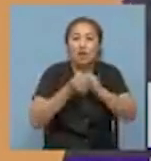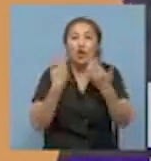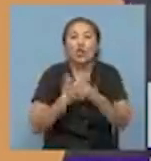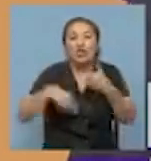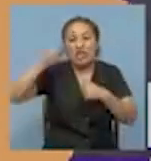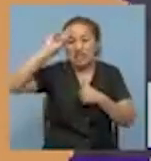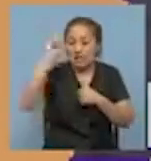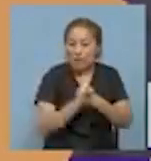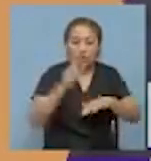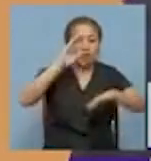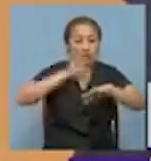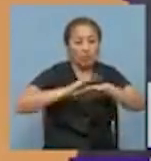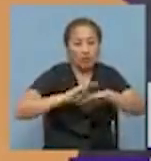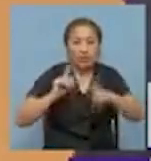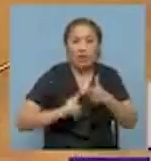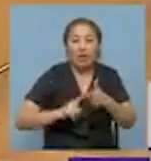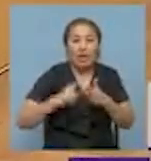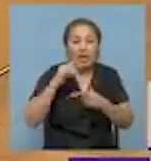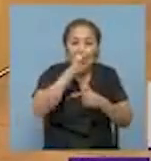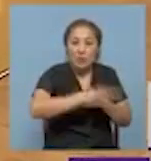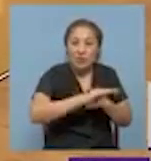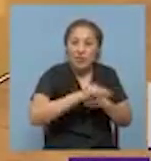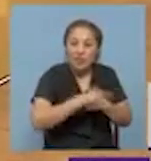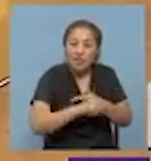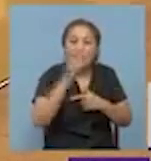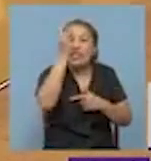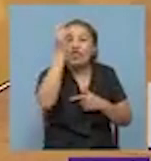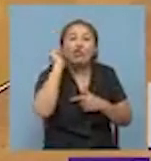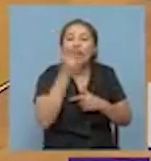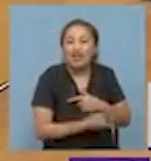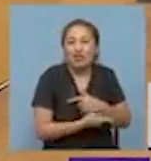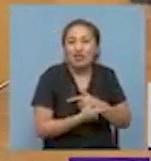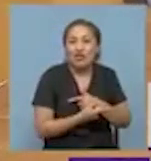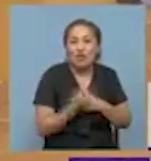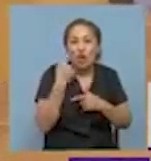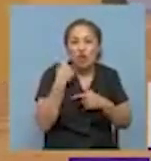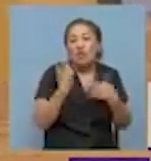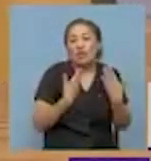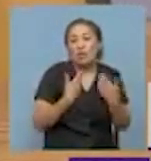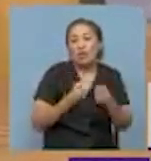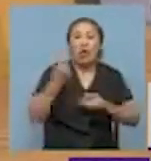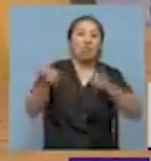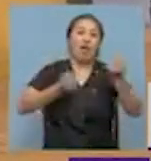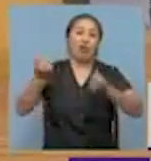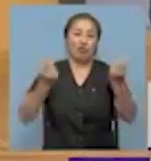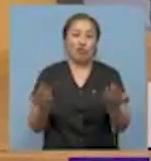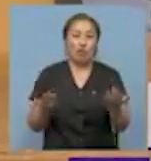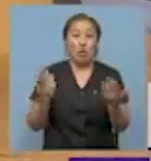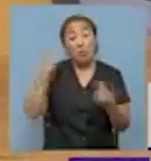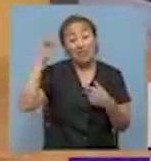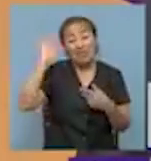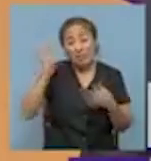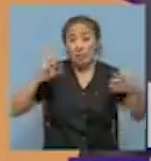valores la responsabilidad porque un niño que tiene 12 años no se le puede dar a conducir un automóvil porque va a chocar